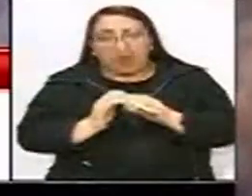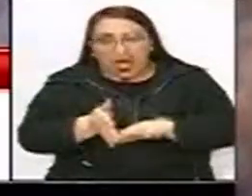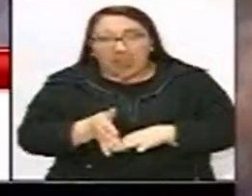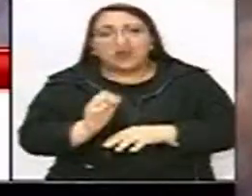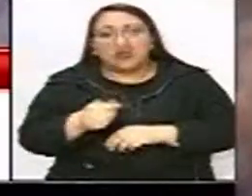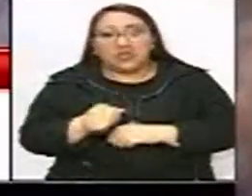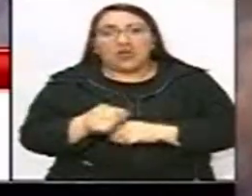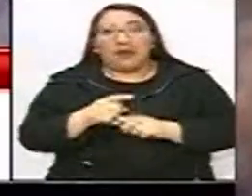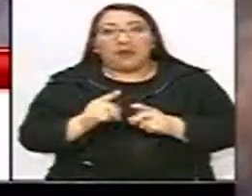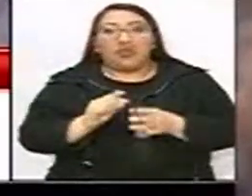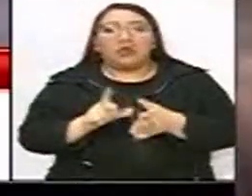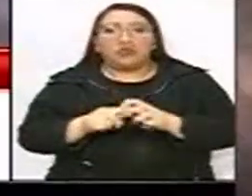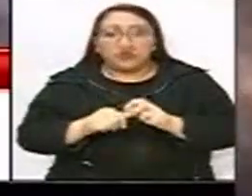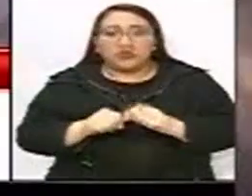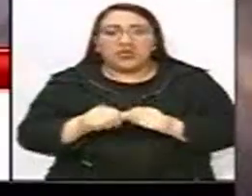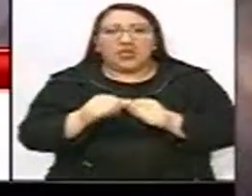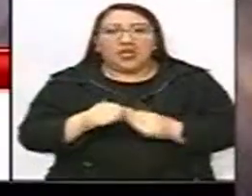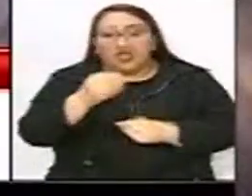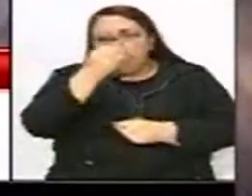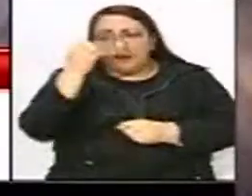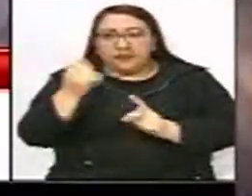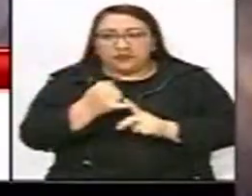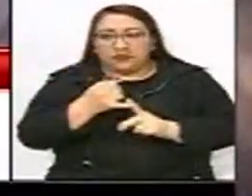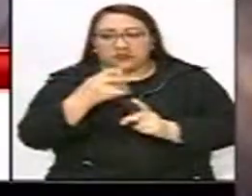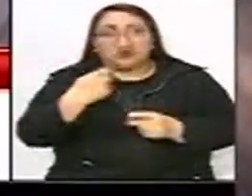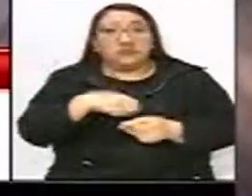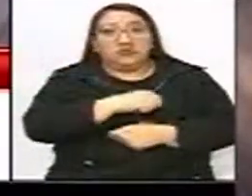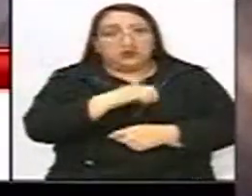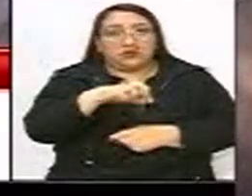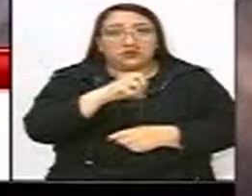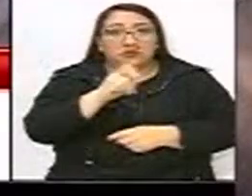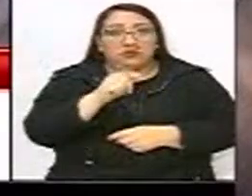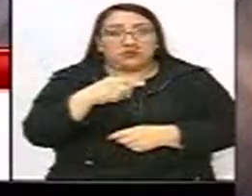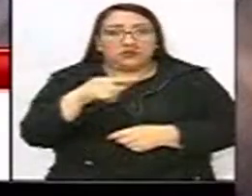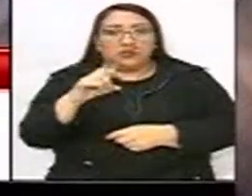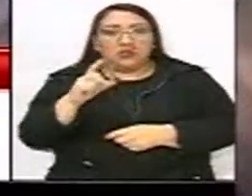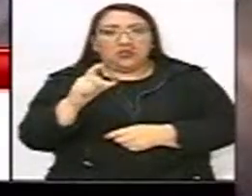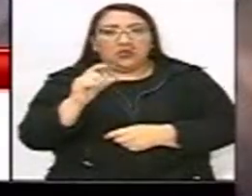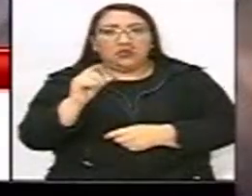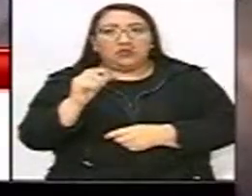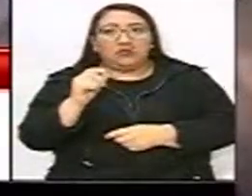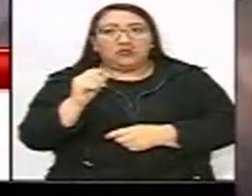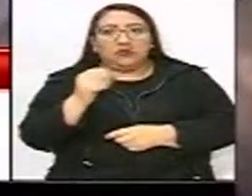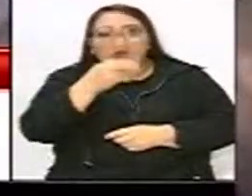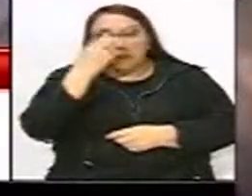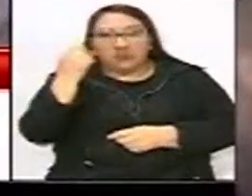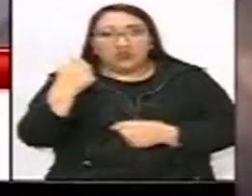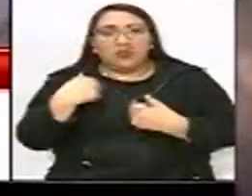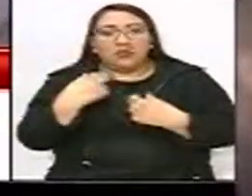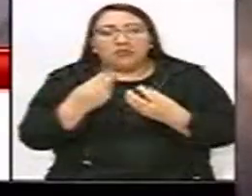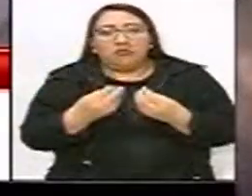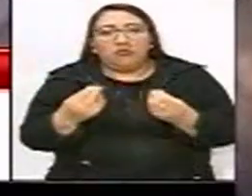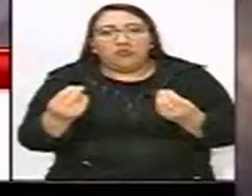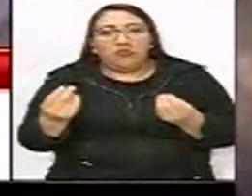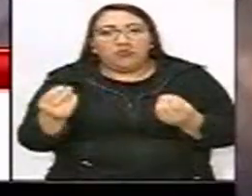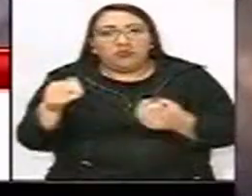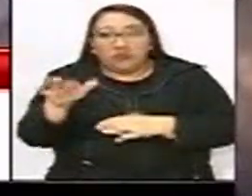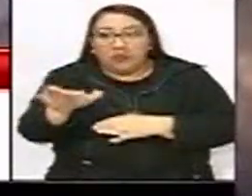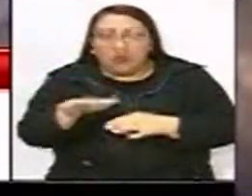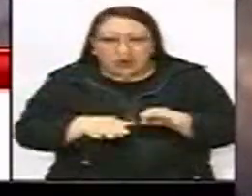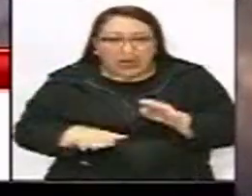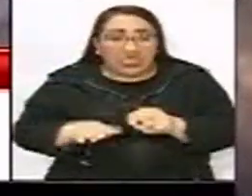luego siguieron las autopistas en Francia, en España, en Portugal. En Francia, que tuvo muchas autopistas en